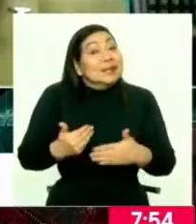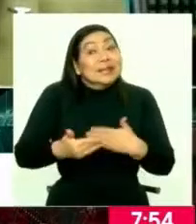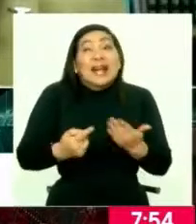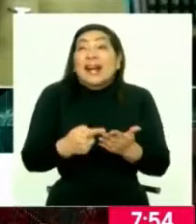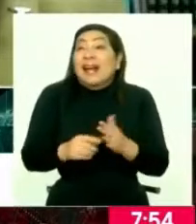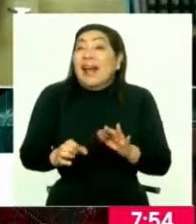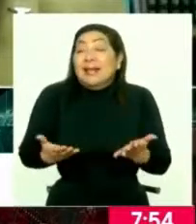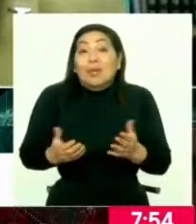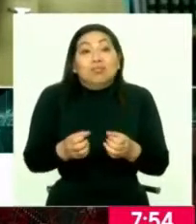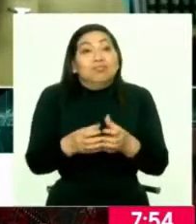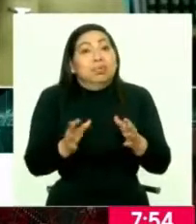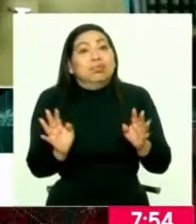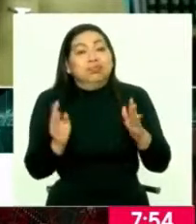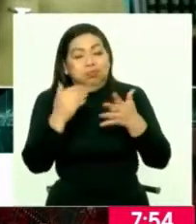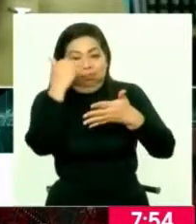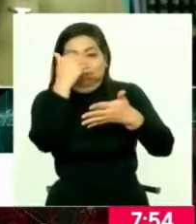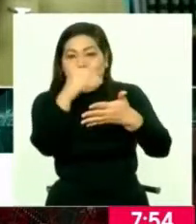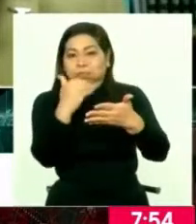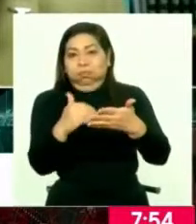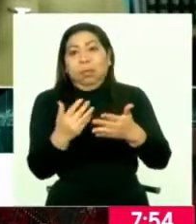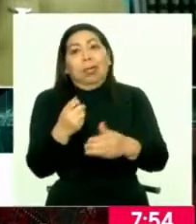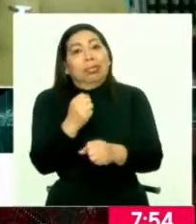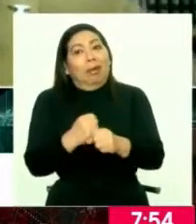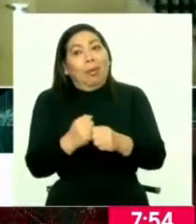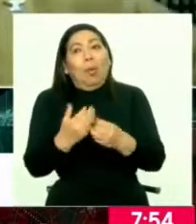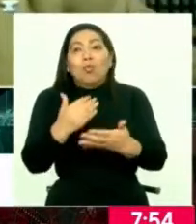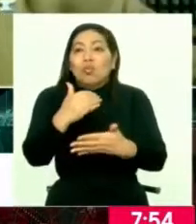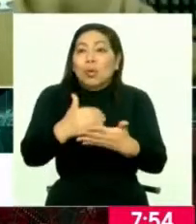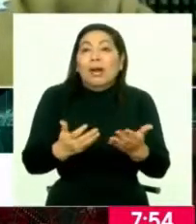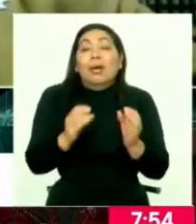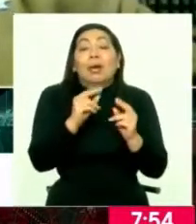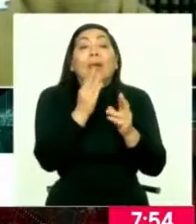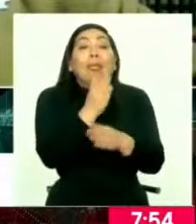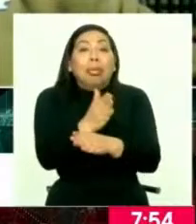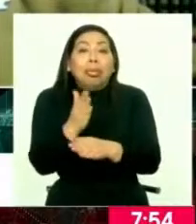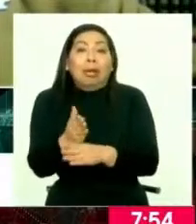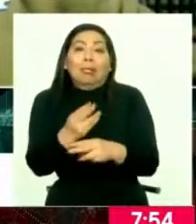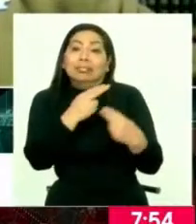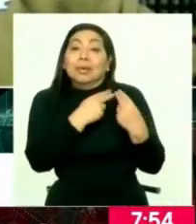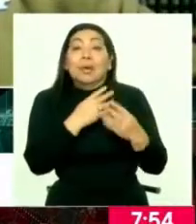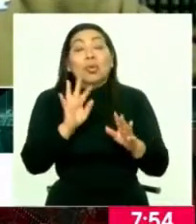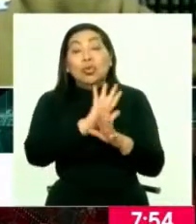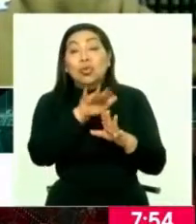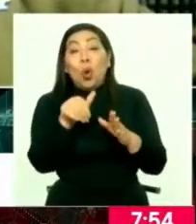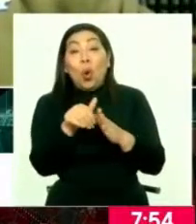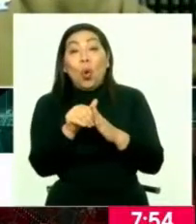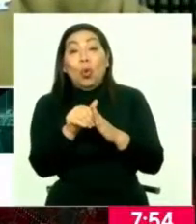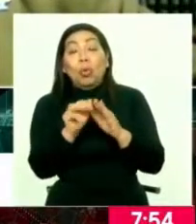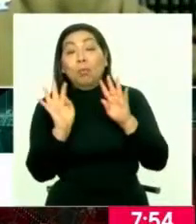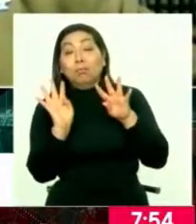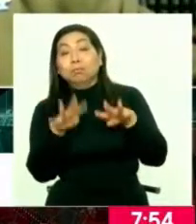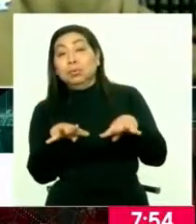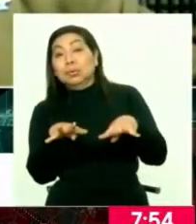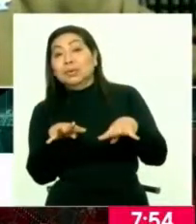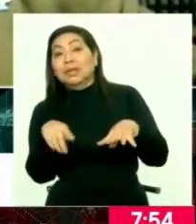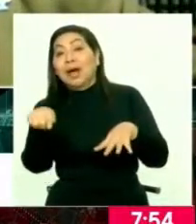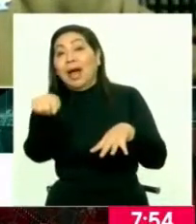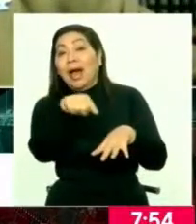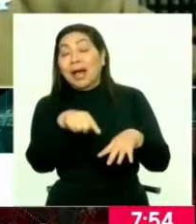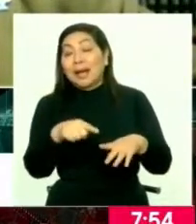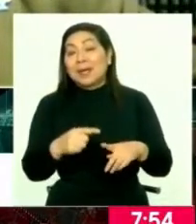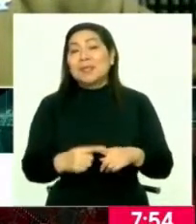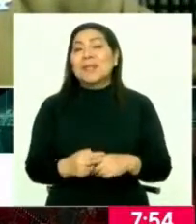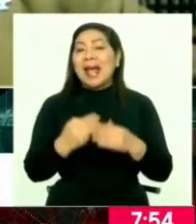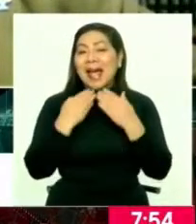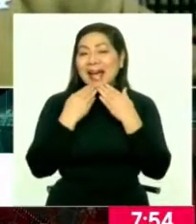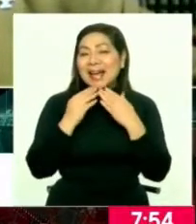en los próximos días. Hay una intensa agenda, una serie de actividades que tendrá que cumplir y sin duda a los ojos del mundo, los medios de comunicación, estaremos al pendiente. Ramiro,